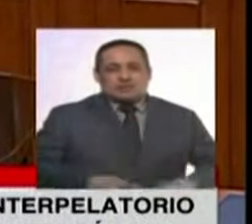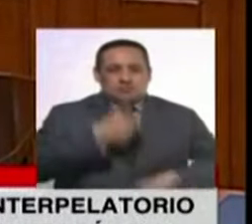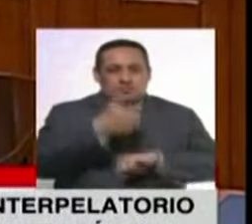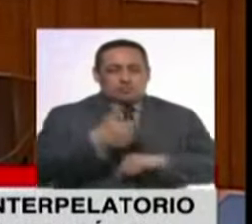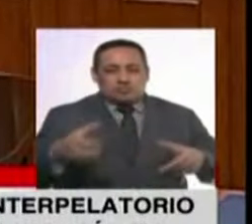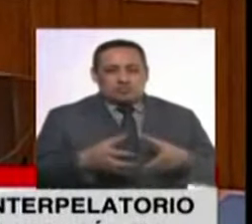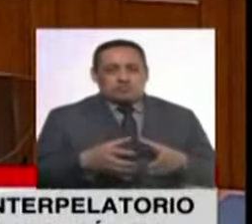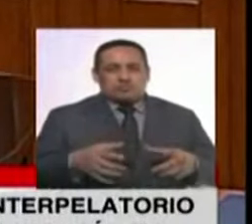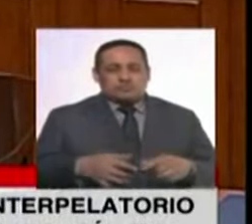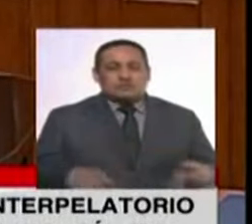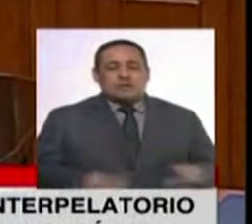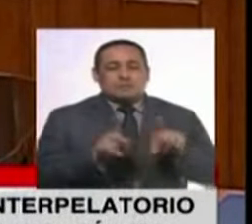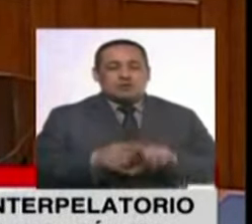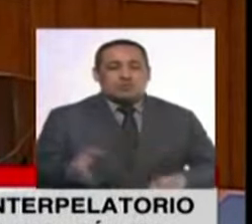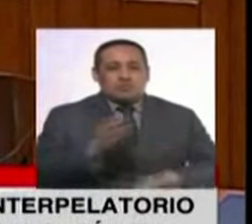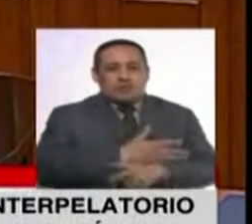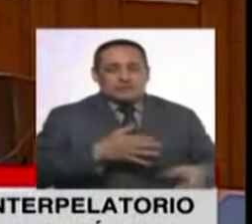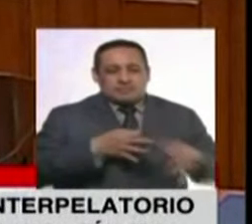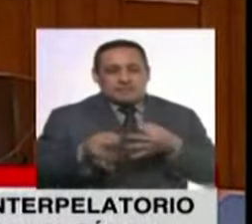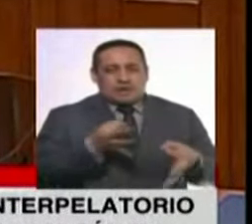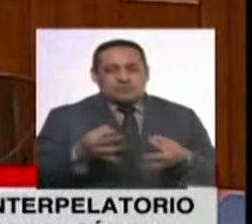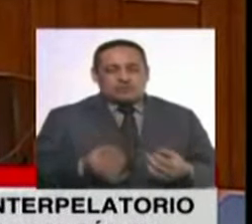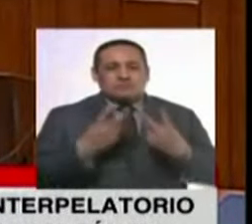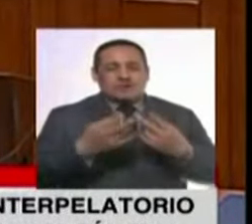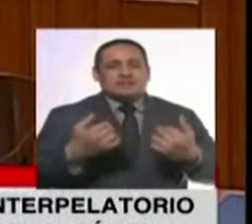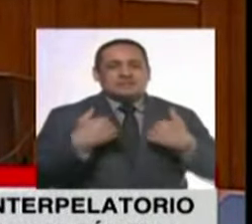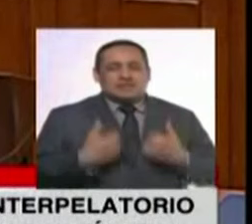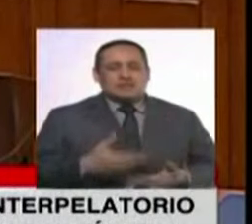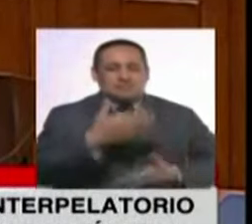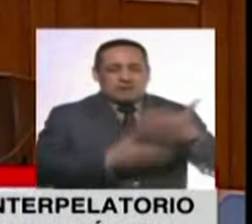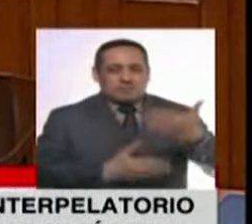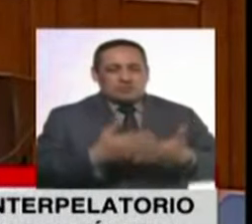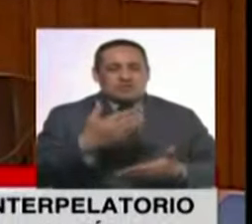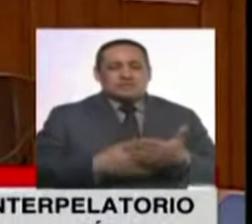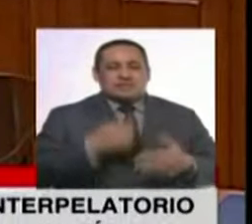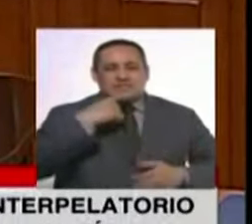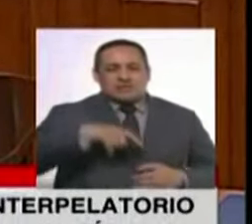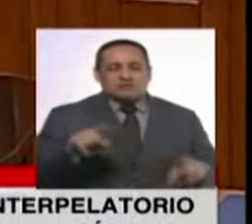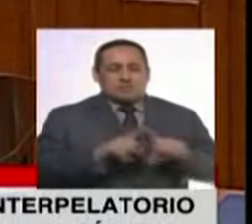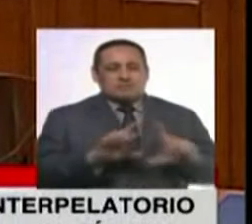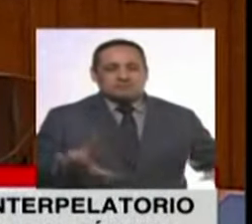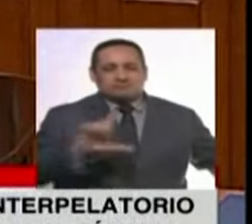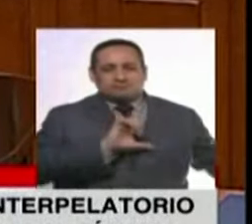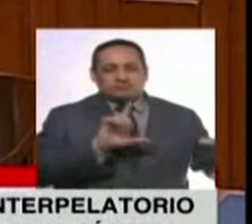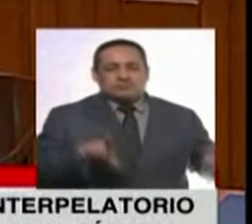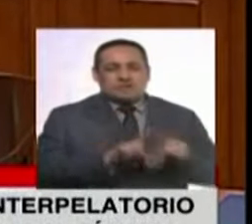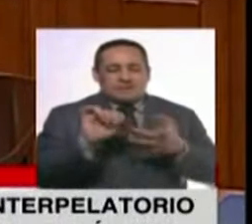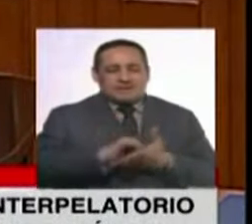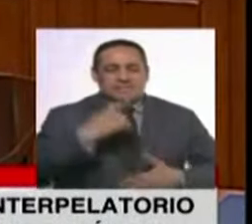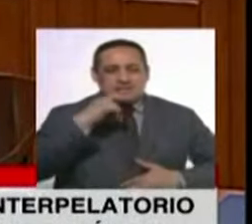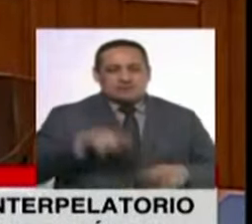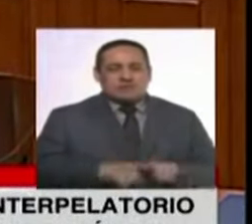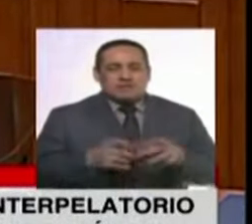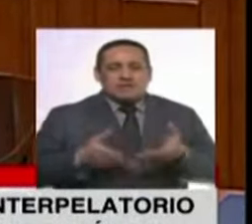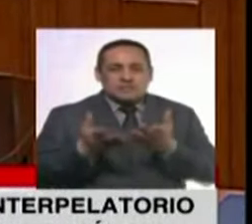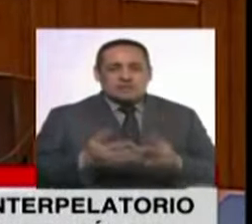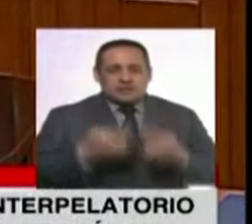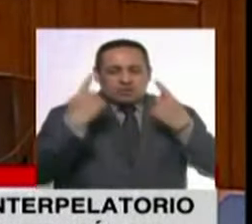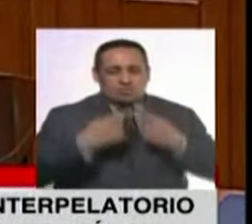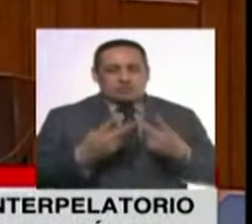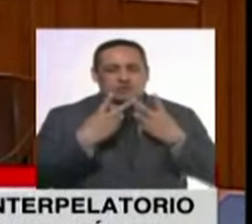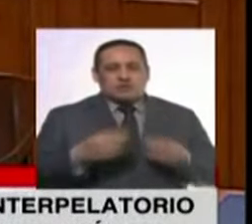de la institución como ya le he señalado tiene los pergaminos necesarios para asumir los cargos para los que han sido designados de